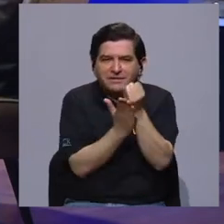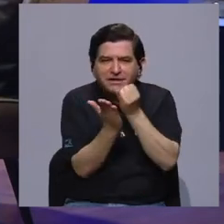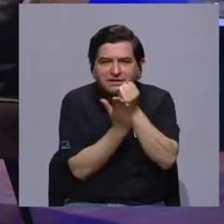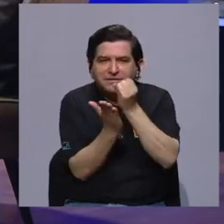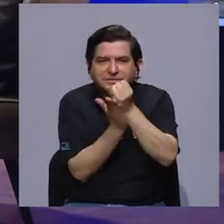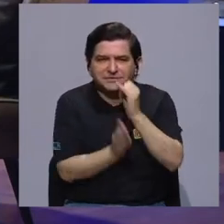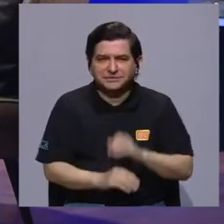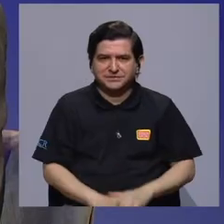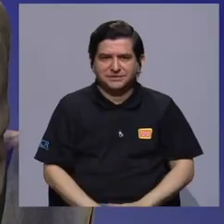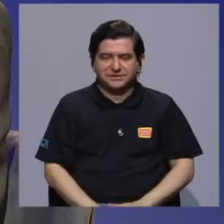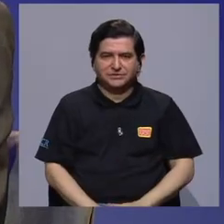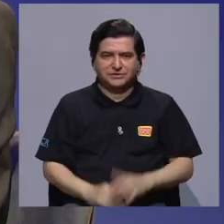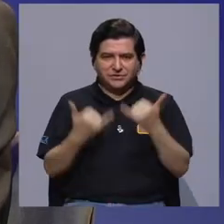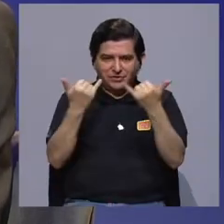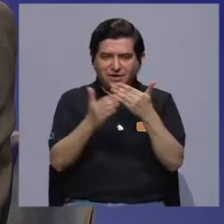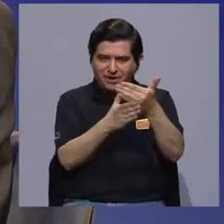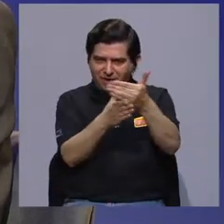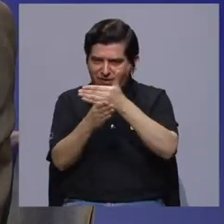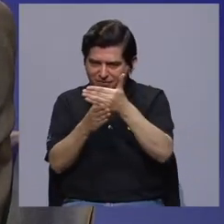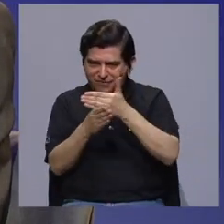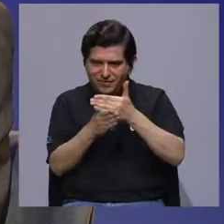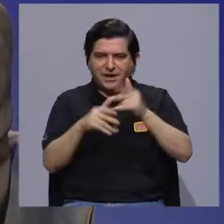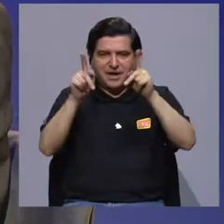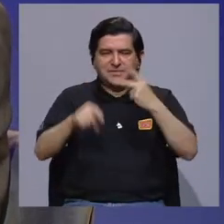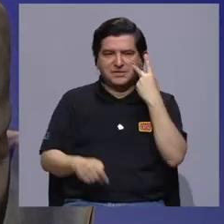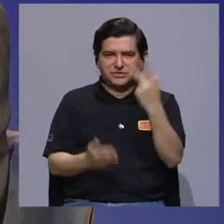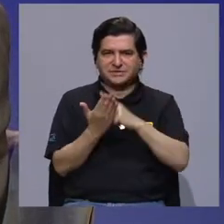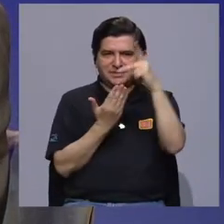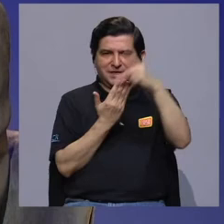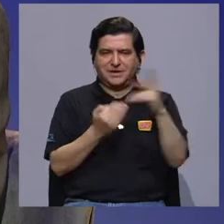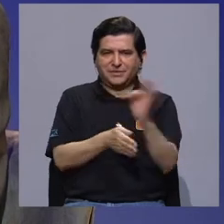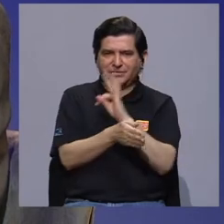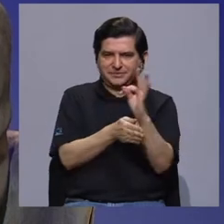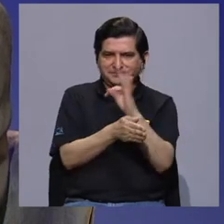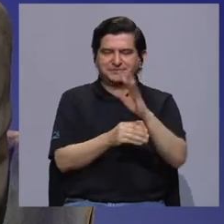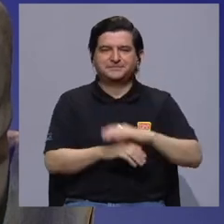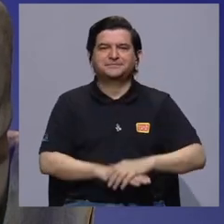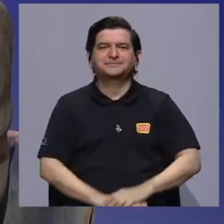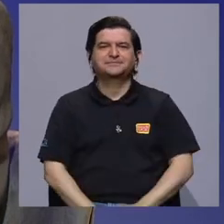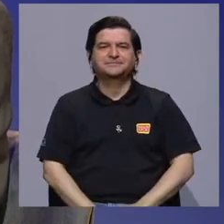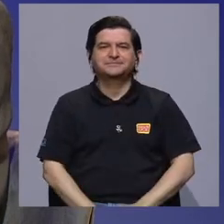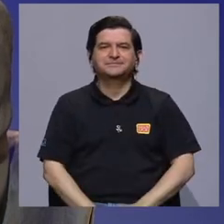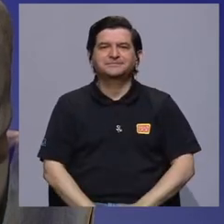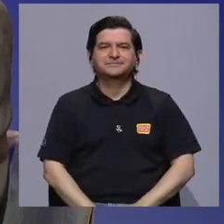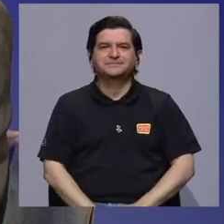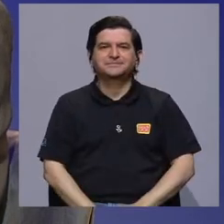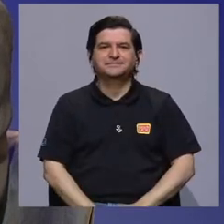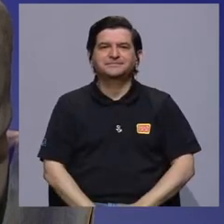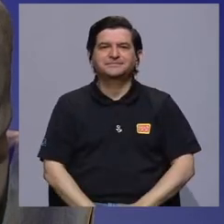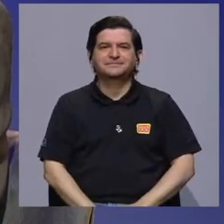nueva investigación que vamos a compartir con nuestra teleaudiencia.